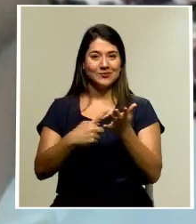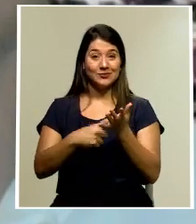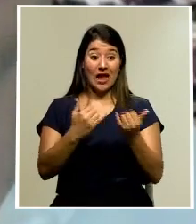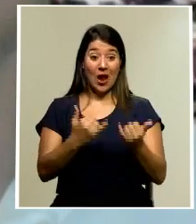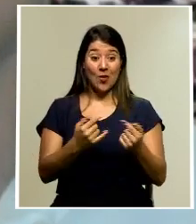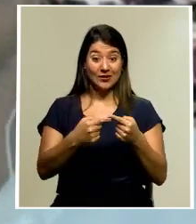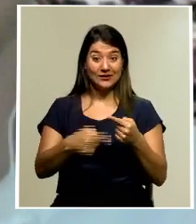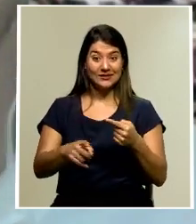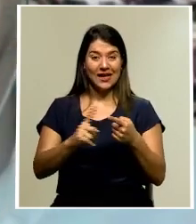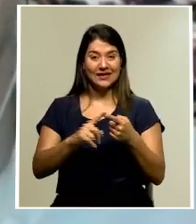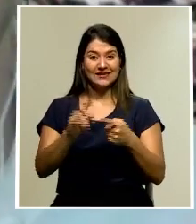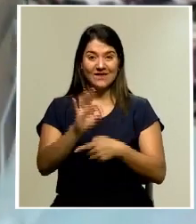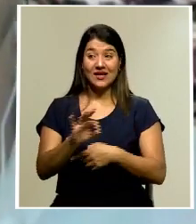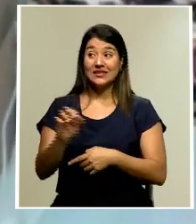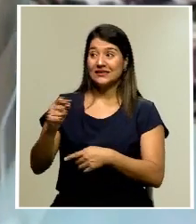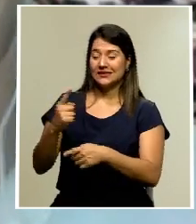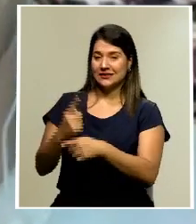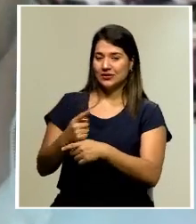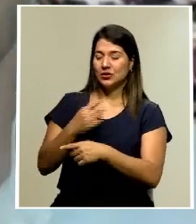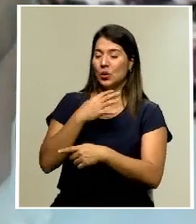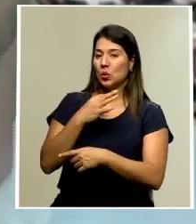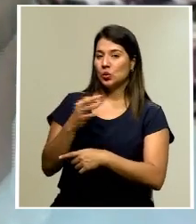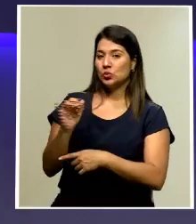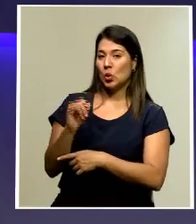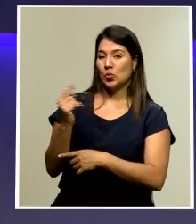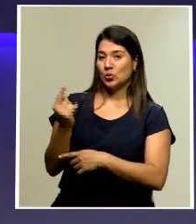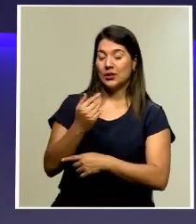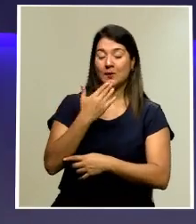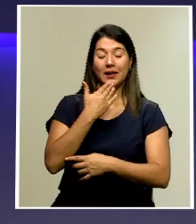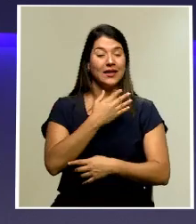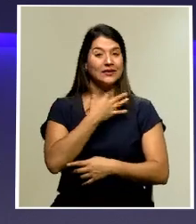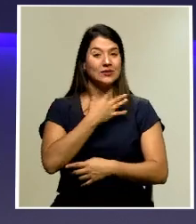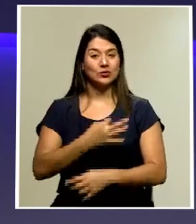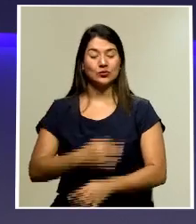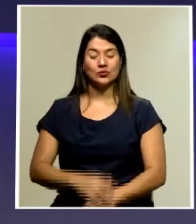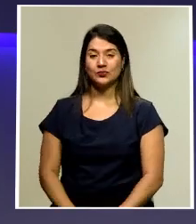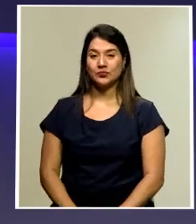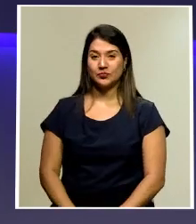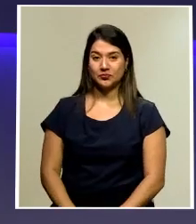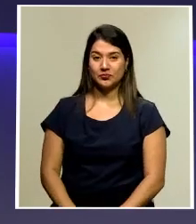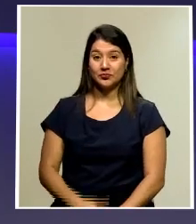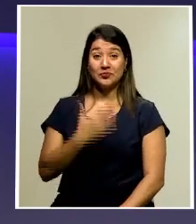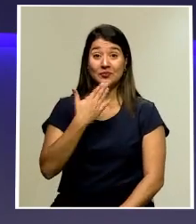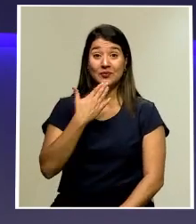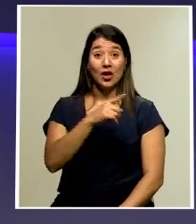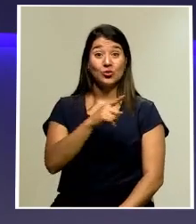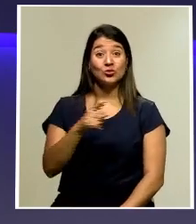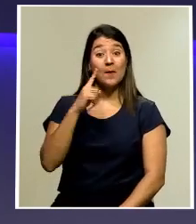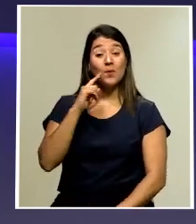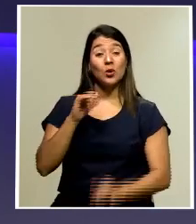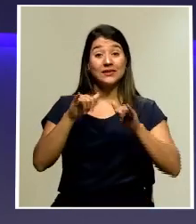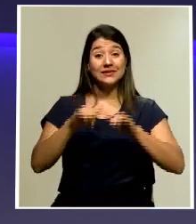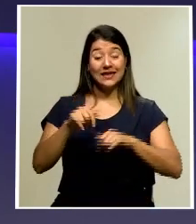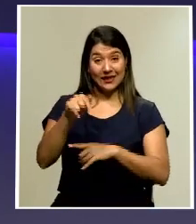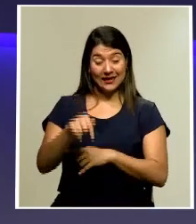febrero. Así es. Un placer, Ernesto, como siempre. Gracias, Buenas noches. Gracias a ustedes por estar